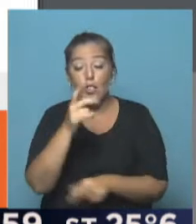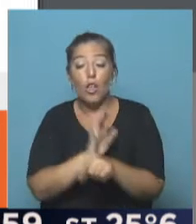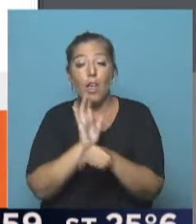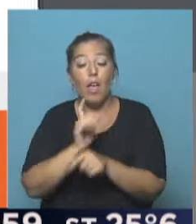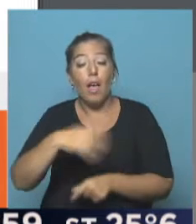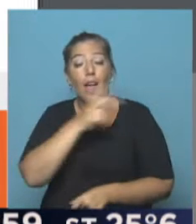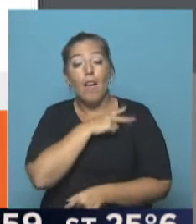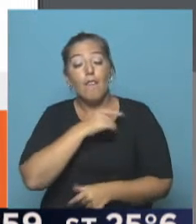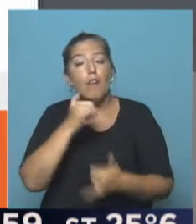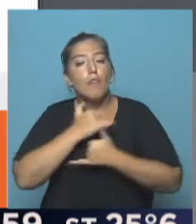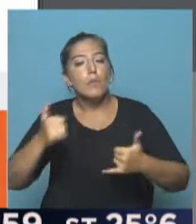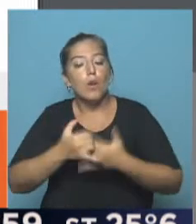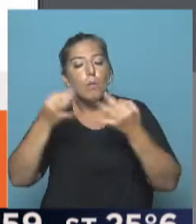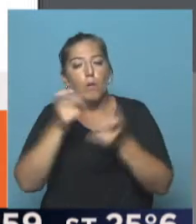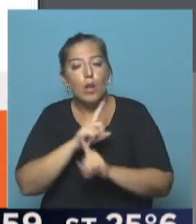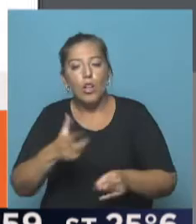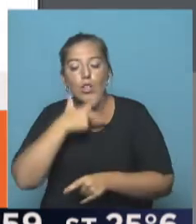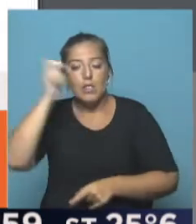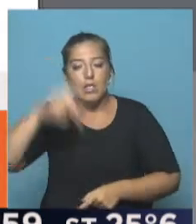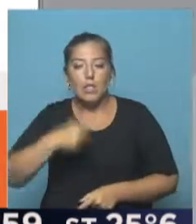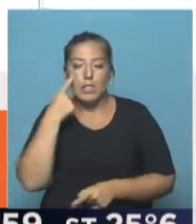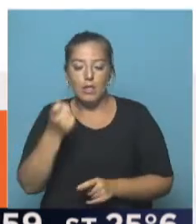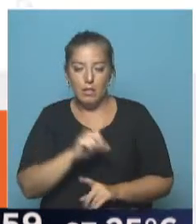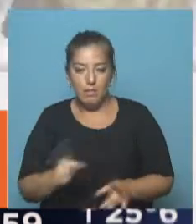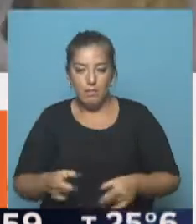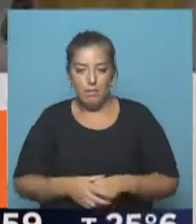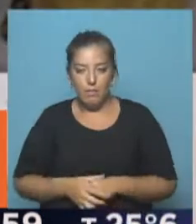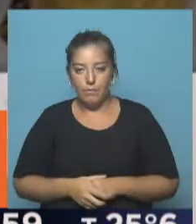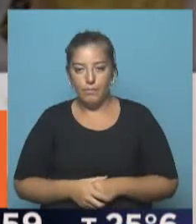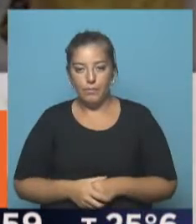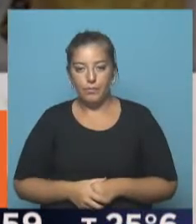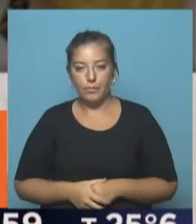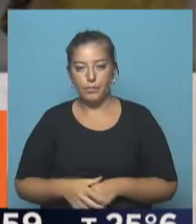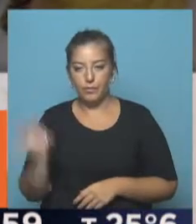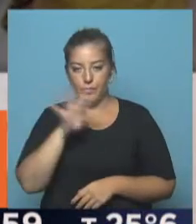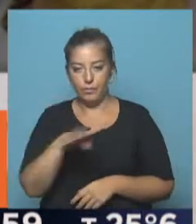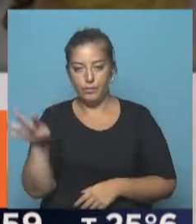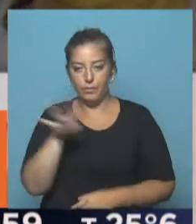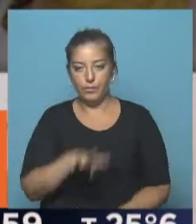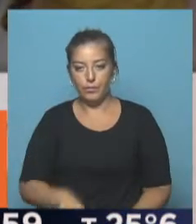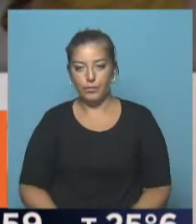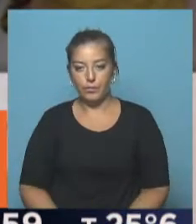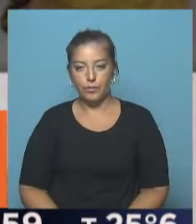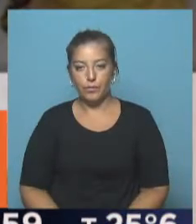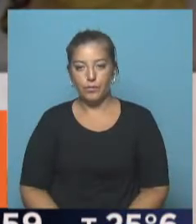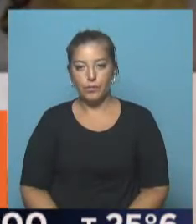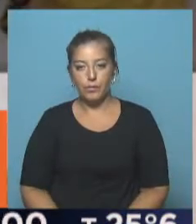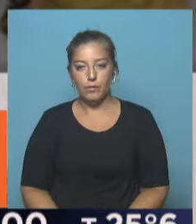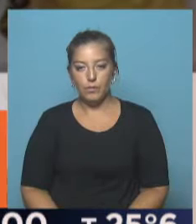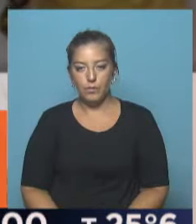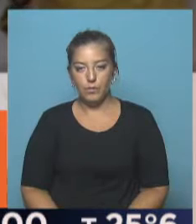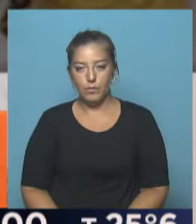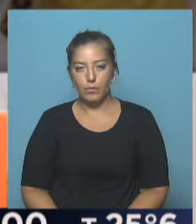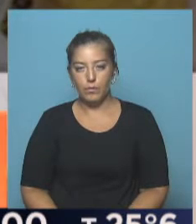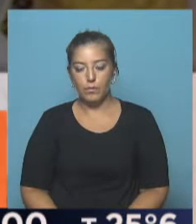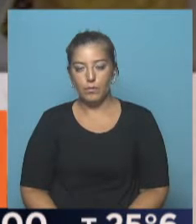superiores información incompleta sin darse cuenta. Mike Flynn is a fine person, and I